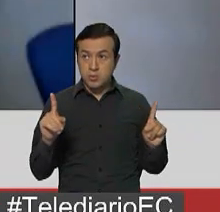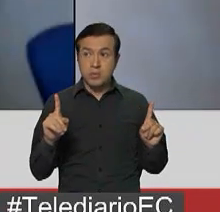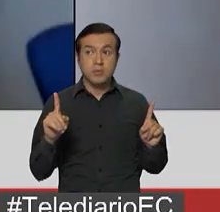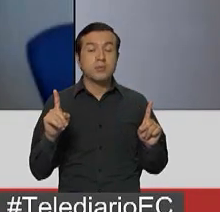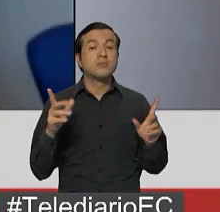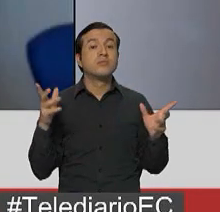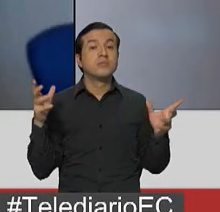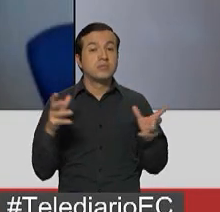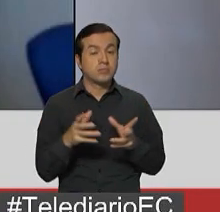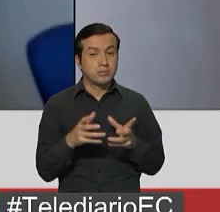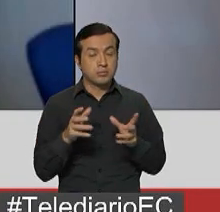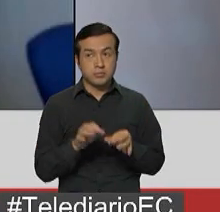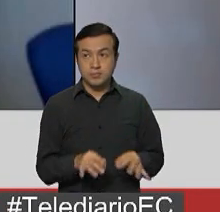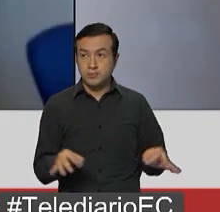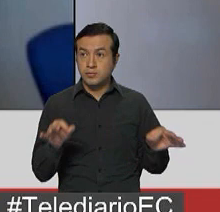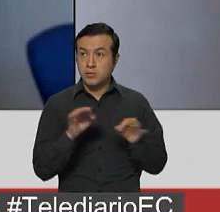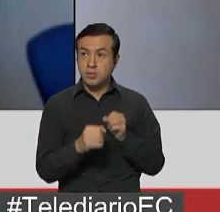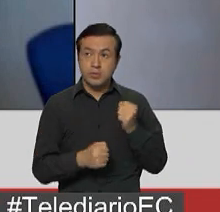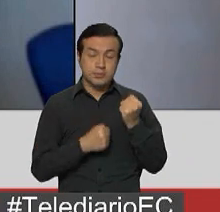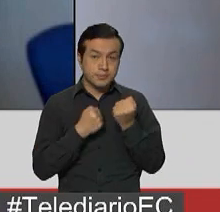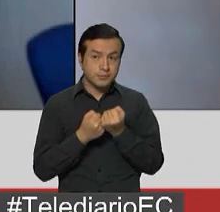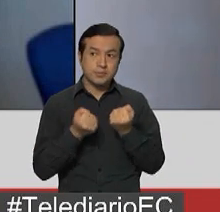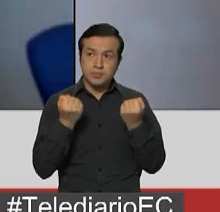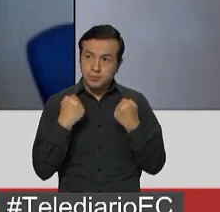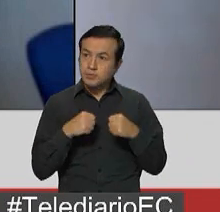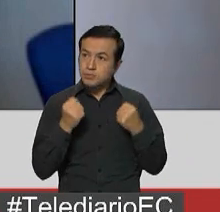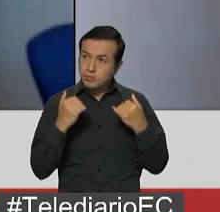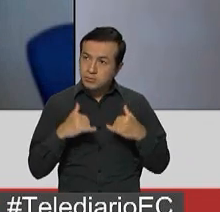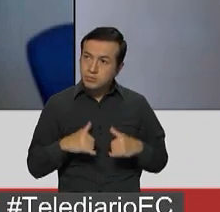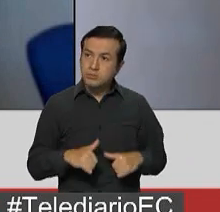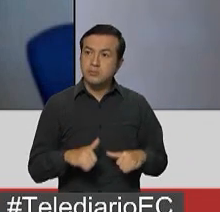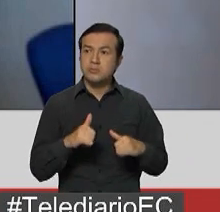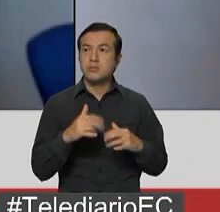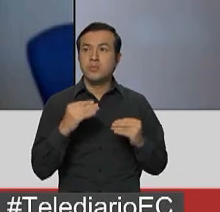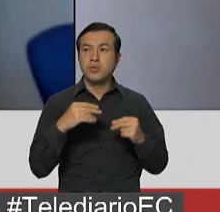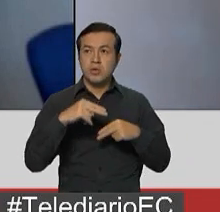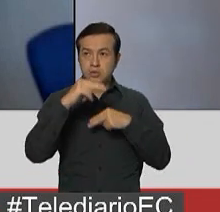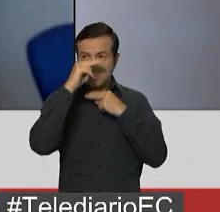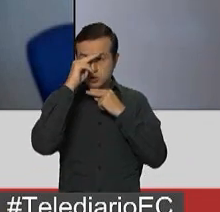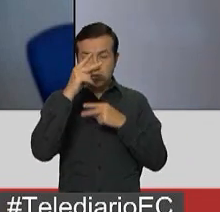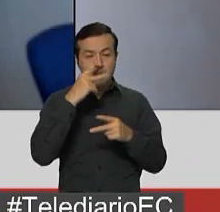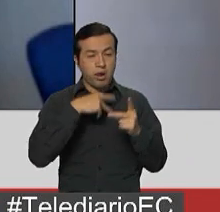influyentes tienen que sumarse en este esfuerzo de la lucha contra la desinformación